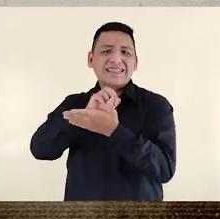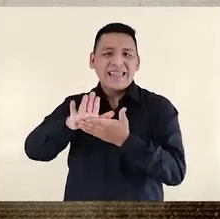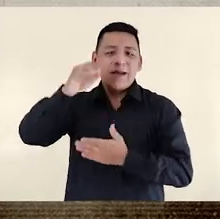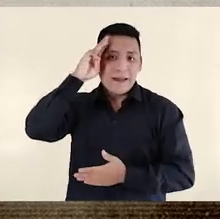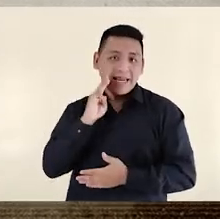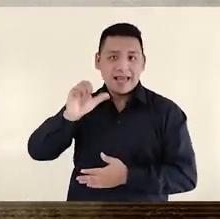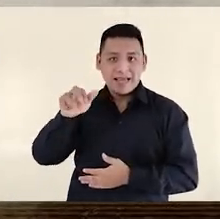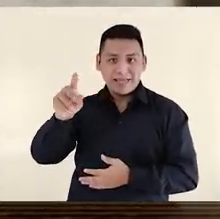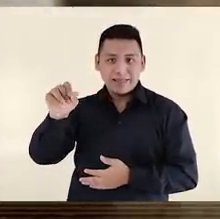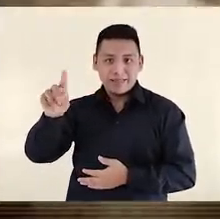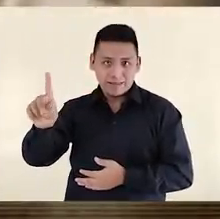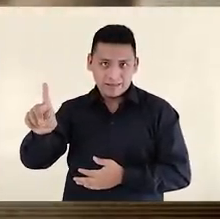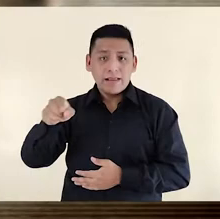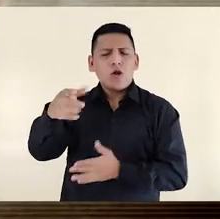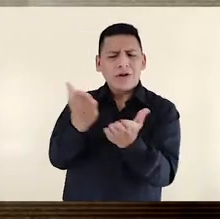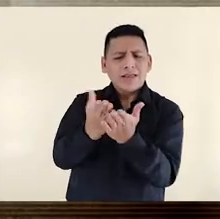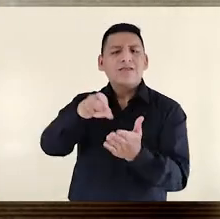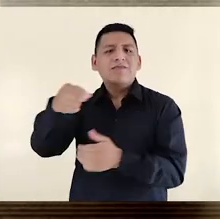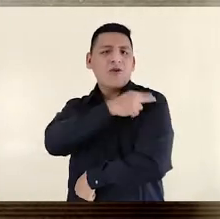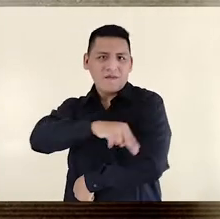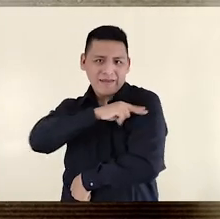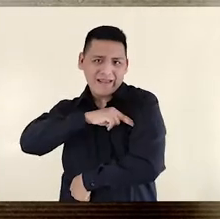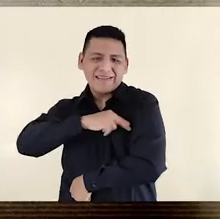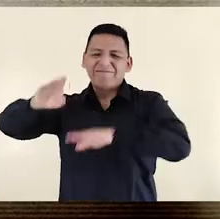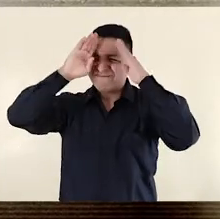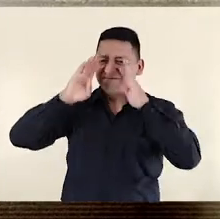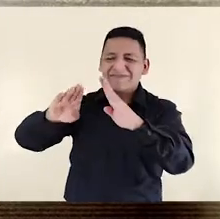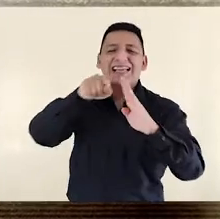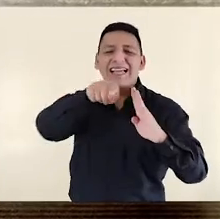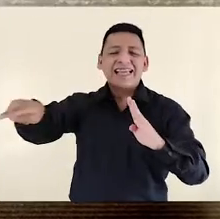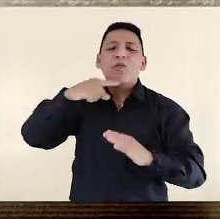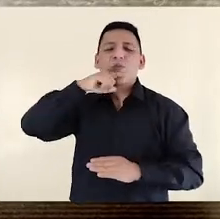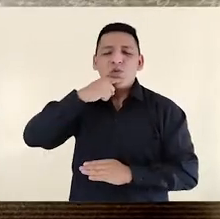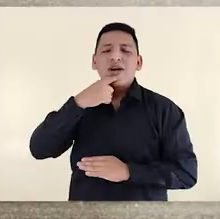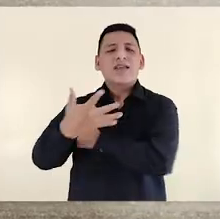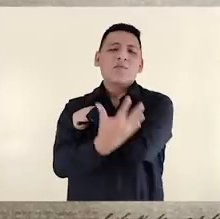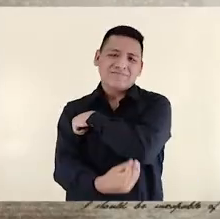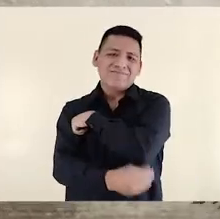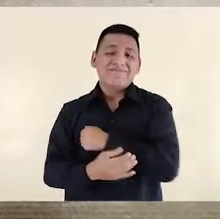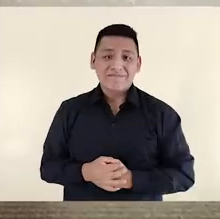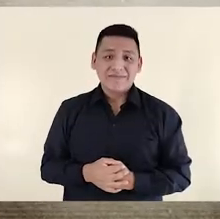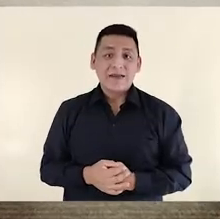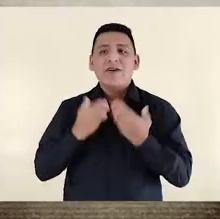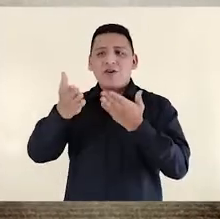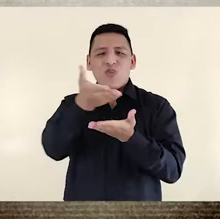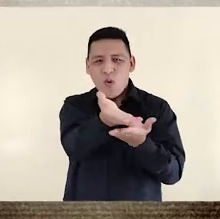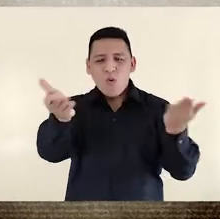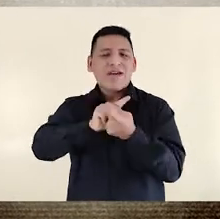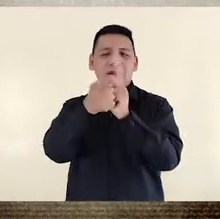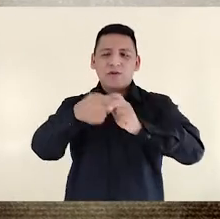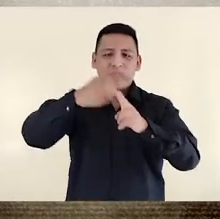Colegio de Santa María de la Caridad. Tanto el colegio como el hospital estaban dedicados a la atención de mujeres pobres, por